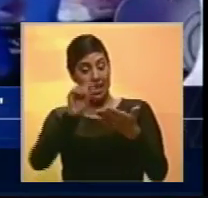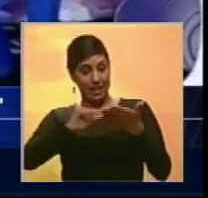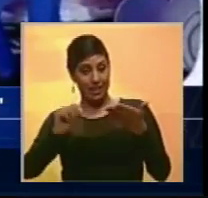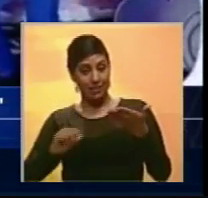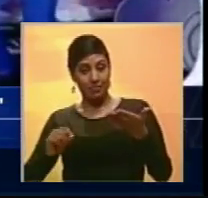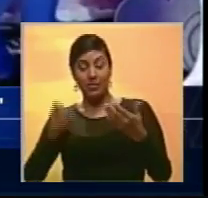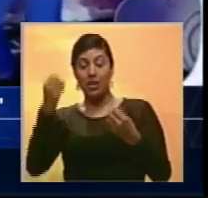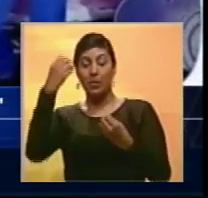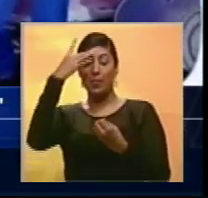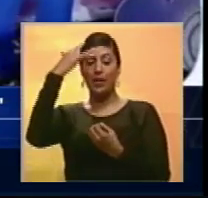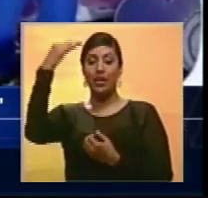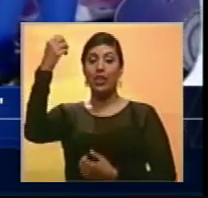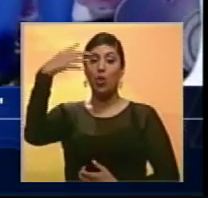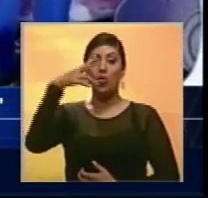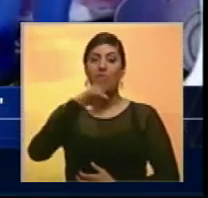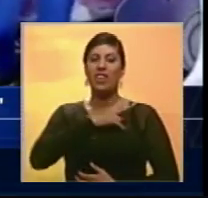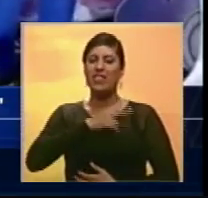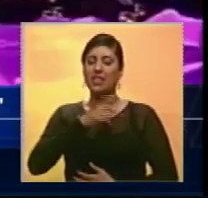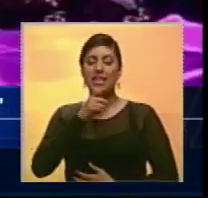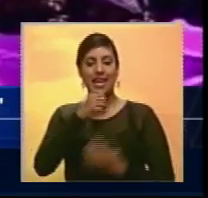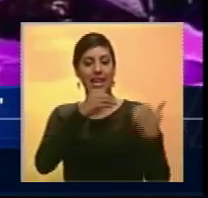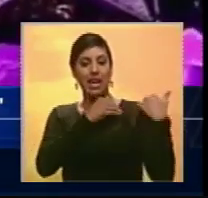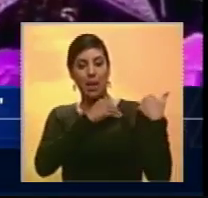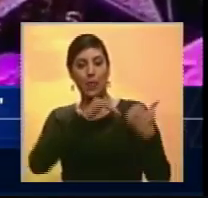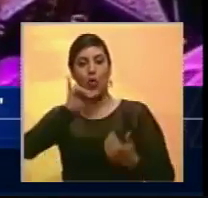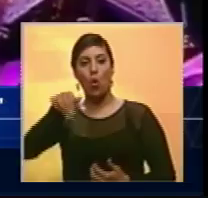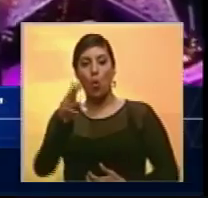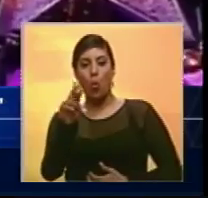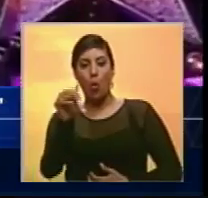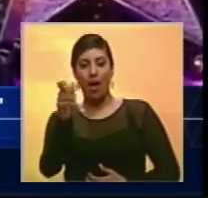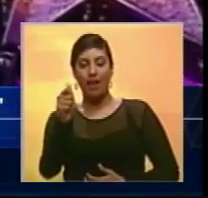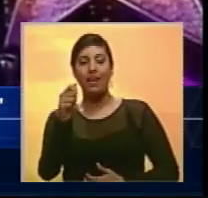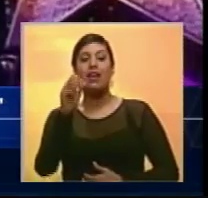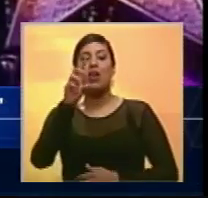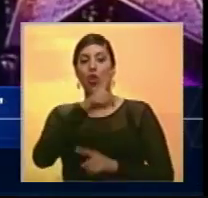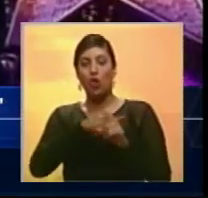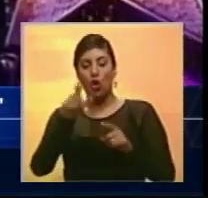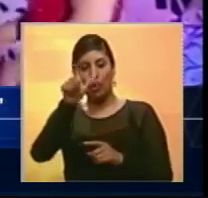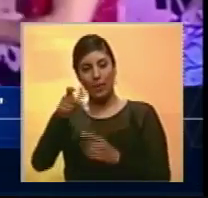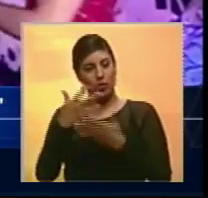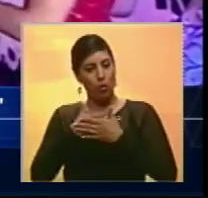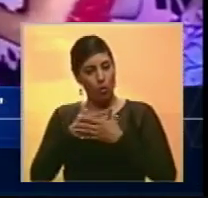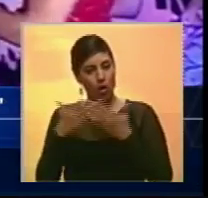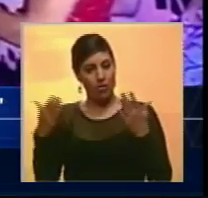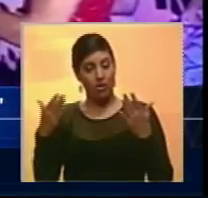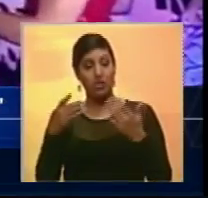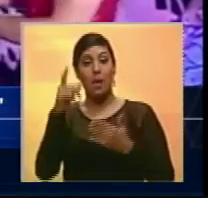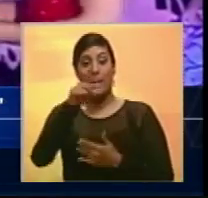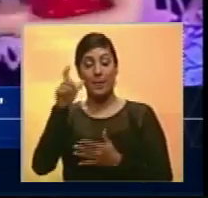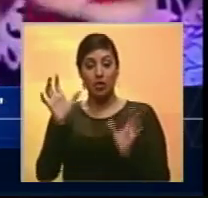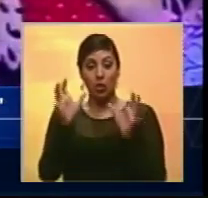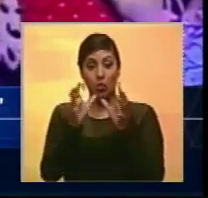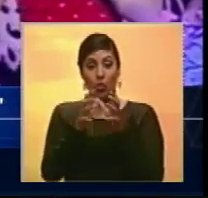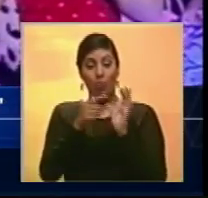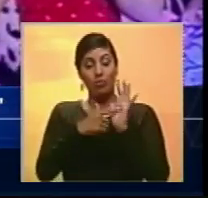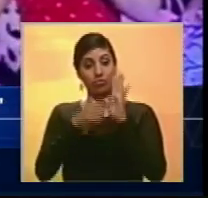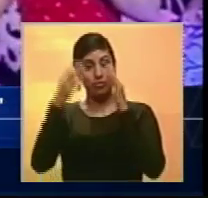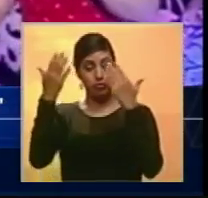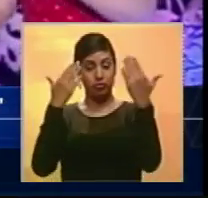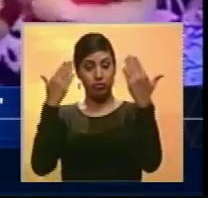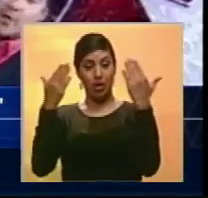tema Brilla una luz en Venevisión es responsabilidad de Juan Miguel con colaboración de Benjen Vargas. Los departamentos de